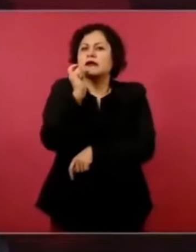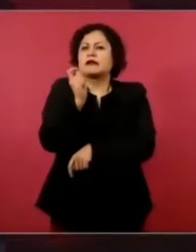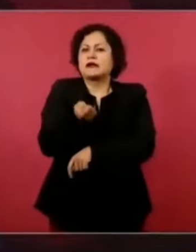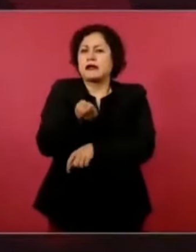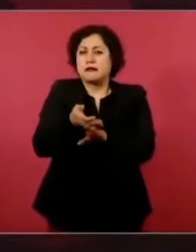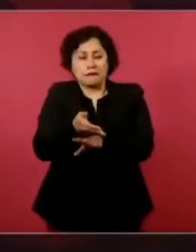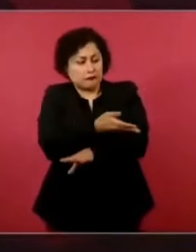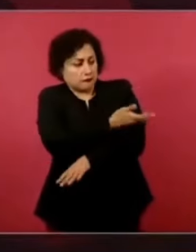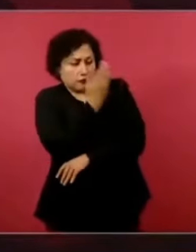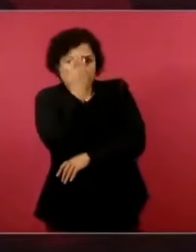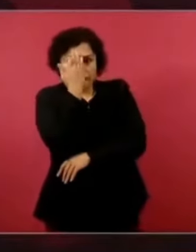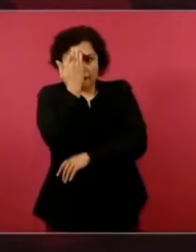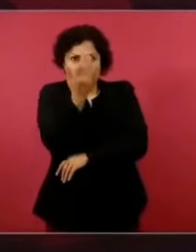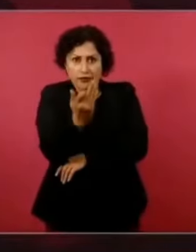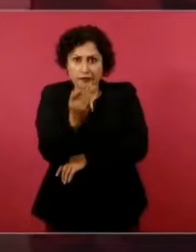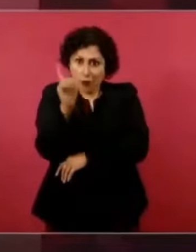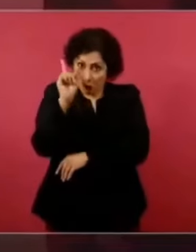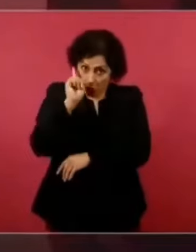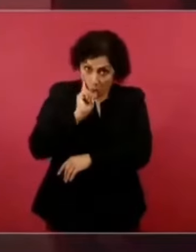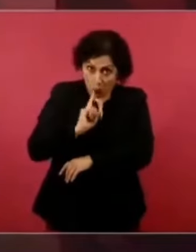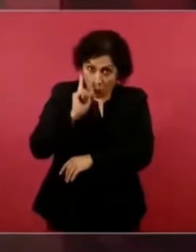representara en la llamada Nueva España